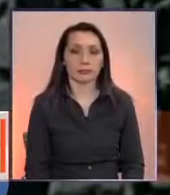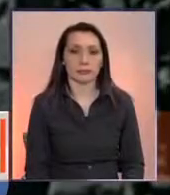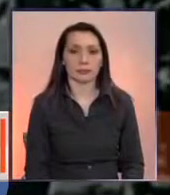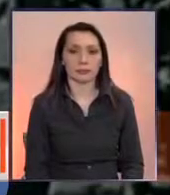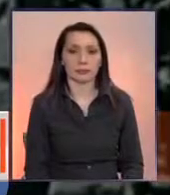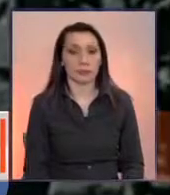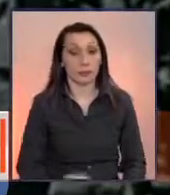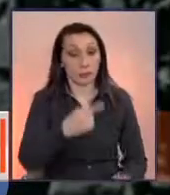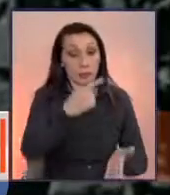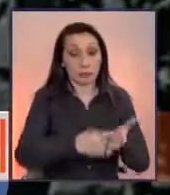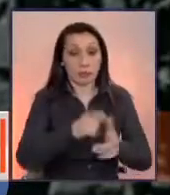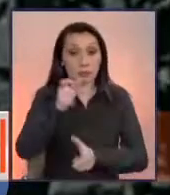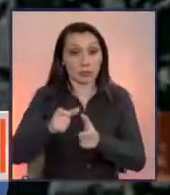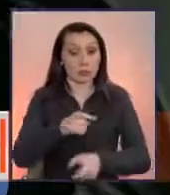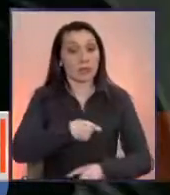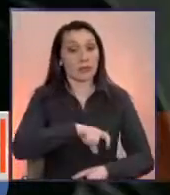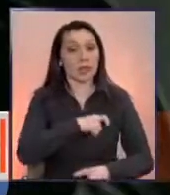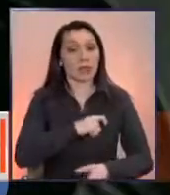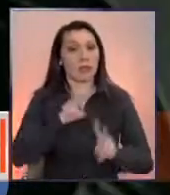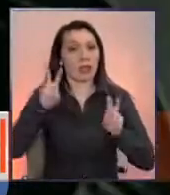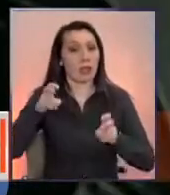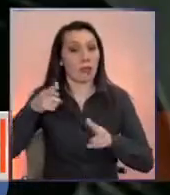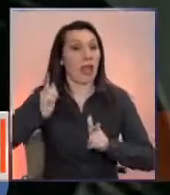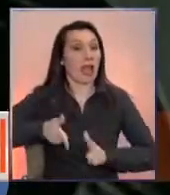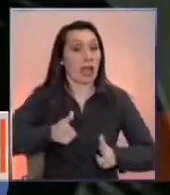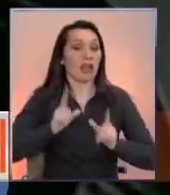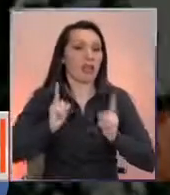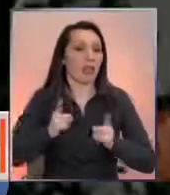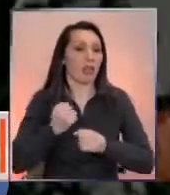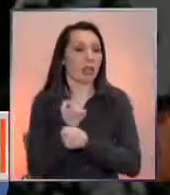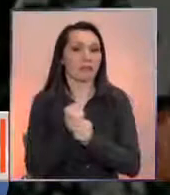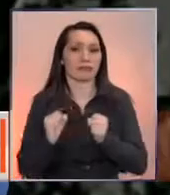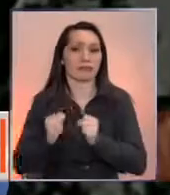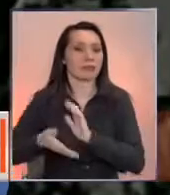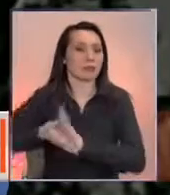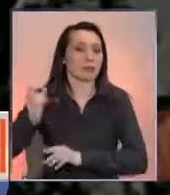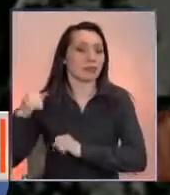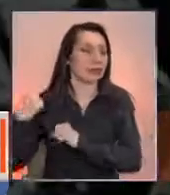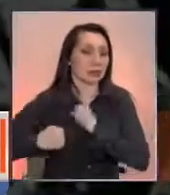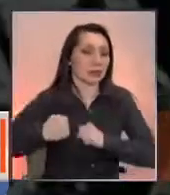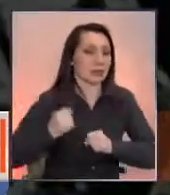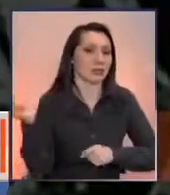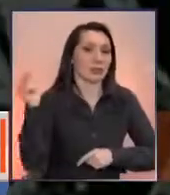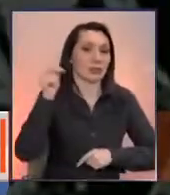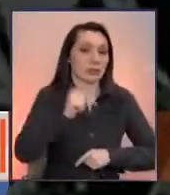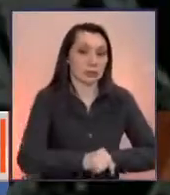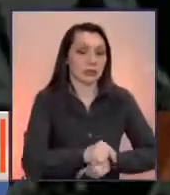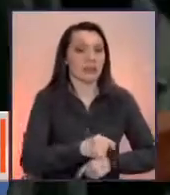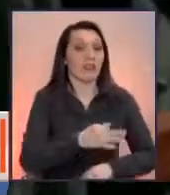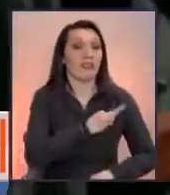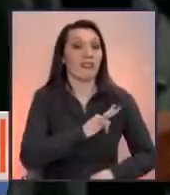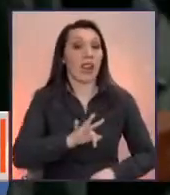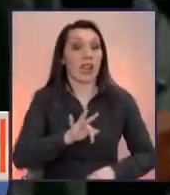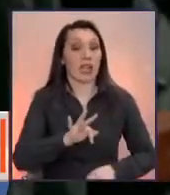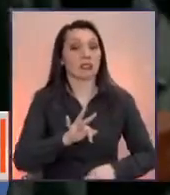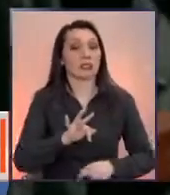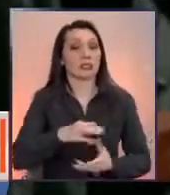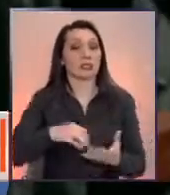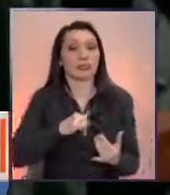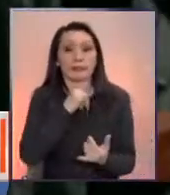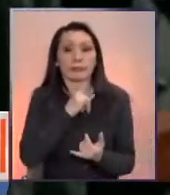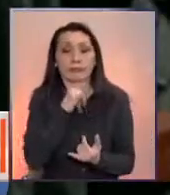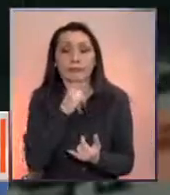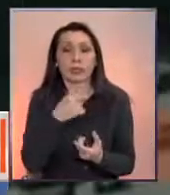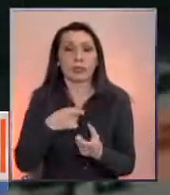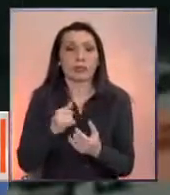Miles de españoles, a causa de la guerra, tienen que huir de su país, atravesar la frontera y llegar a Francia en la incertidumbre